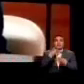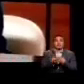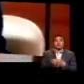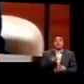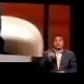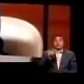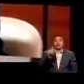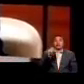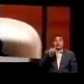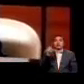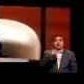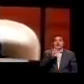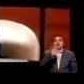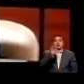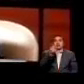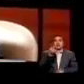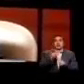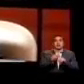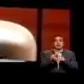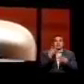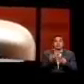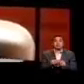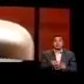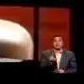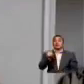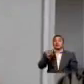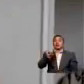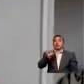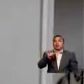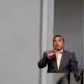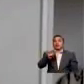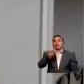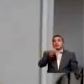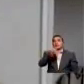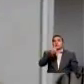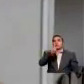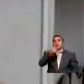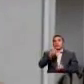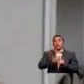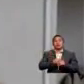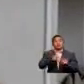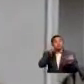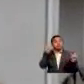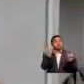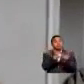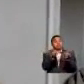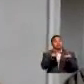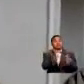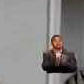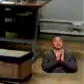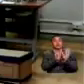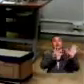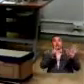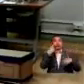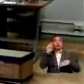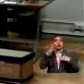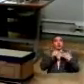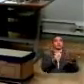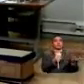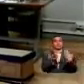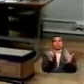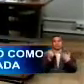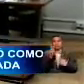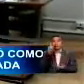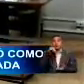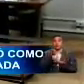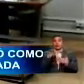de Mendoza, 50 meses de prisión, y en el de Tamayo, 34 meses. Fiscalía además solicitó como reparación integral 8 millones de dólares y